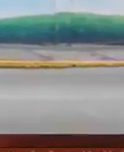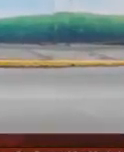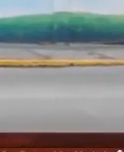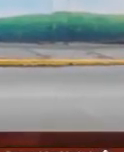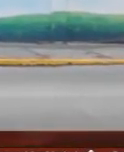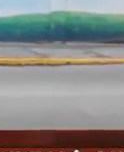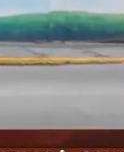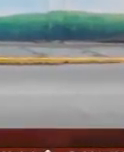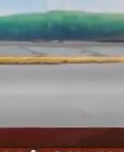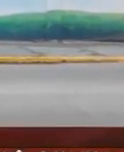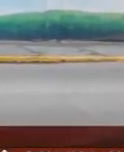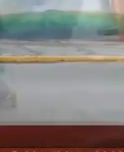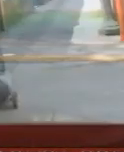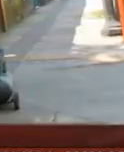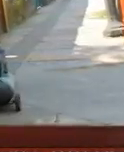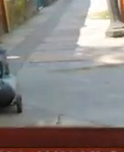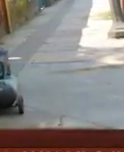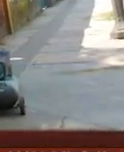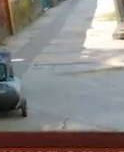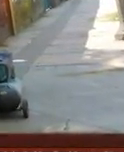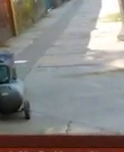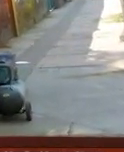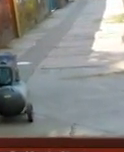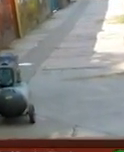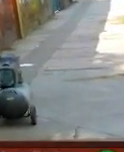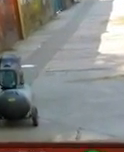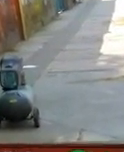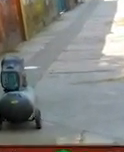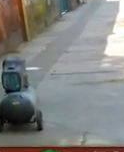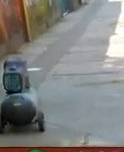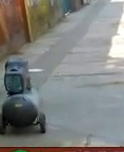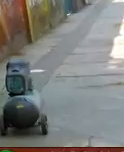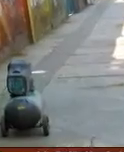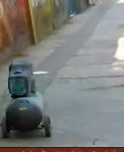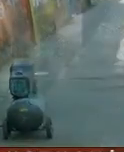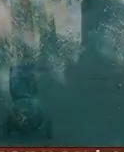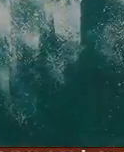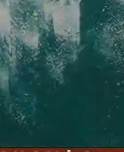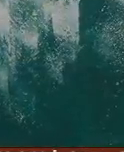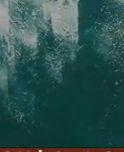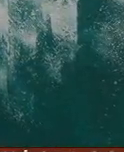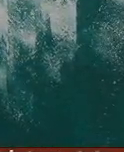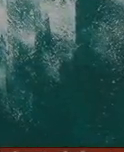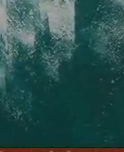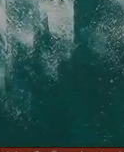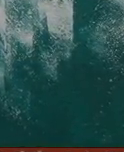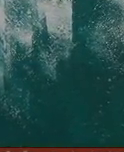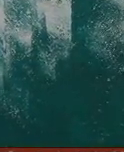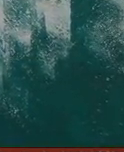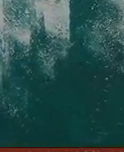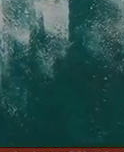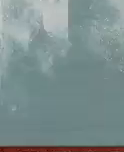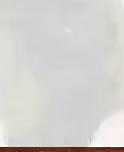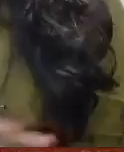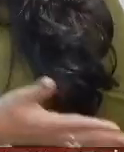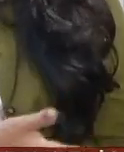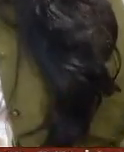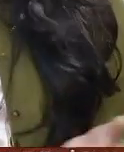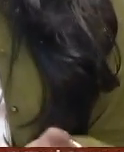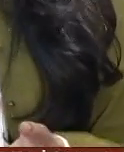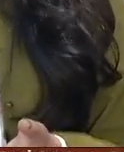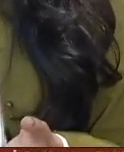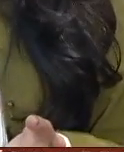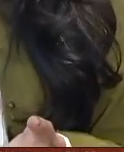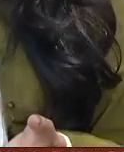Durante muchos años, la fachada de este lugar representó una barrera para que la gente pudiera conocer la noble labor que ahí se realiza. Este